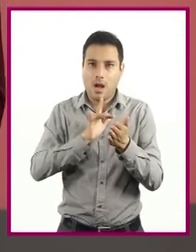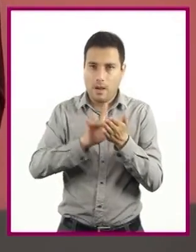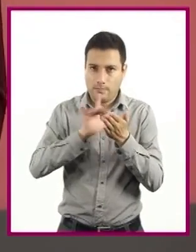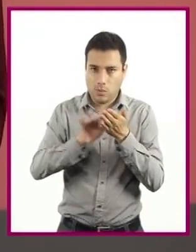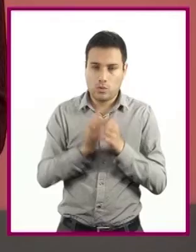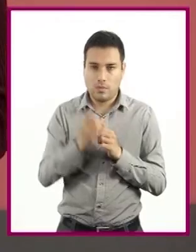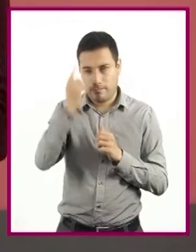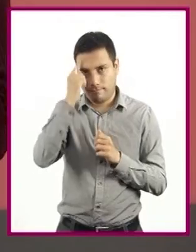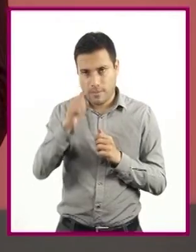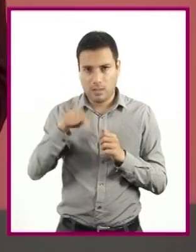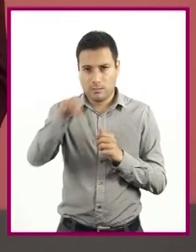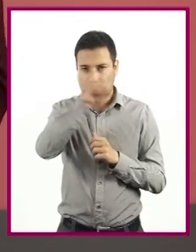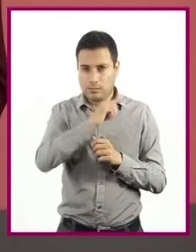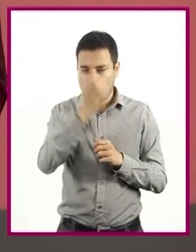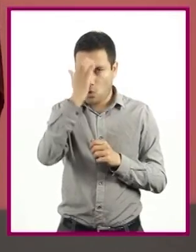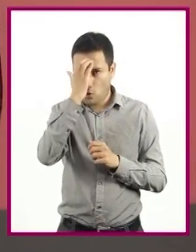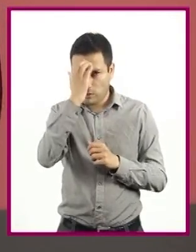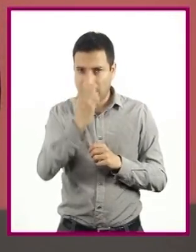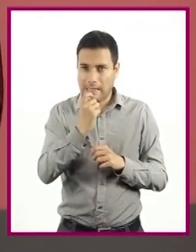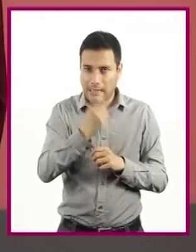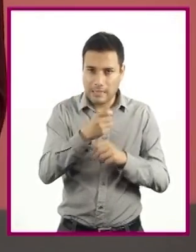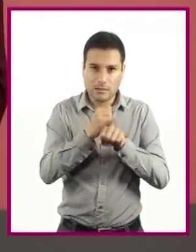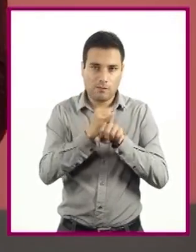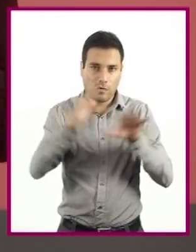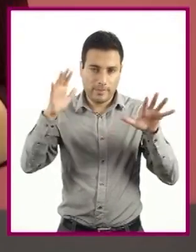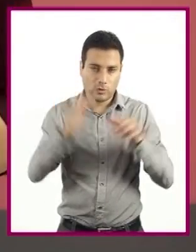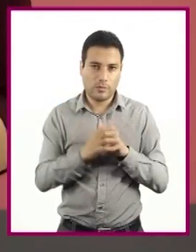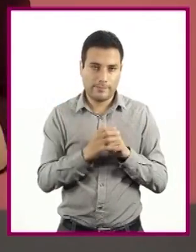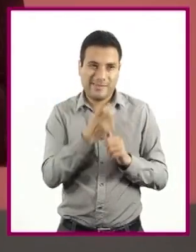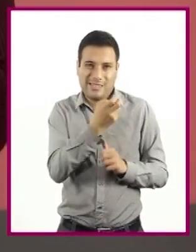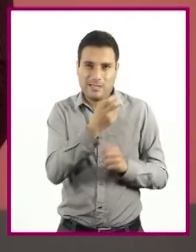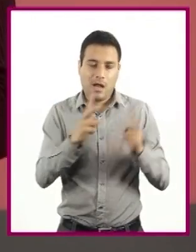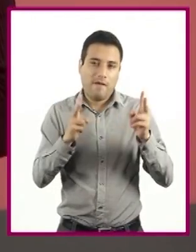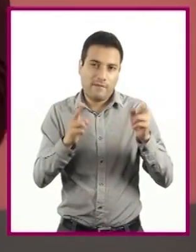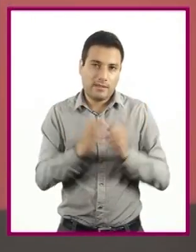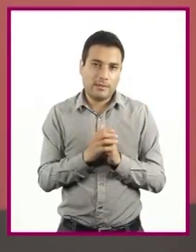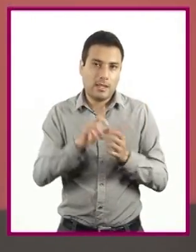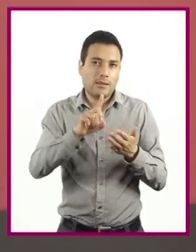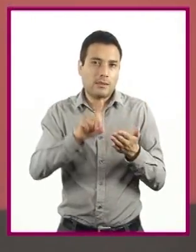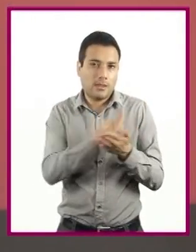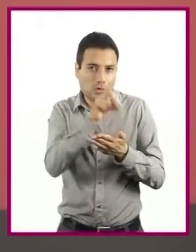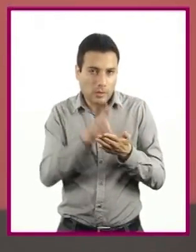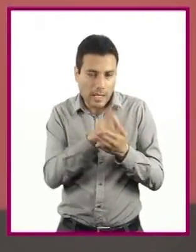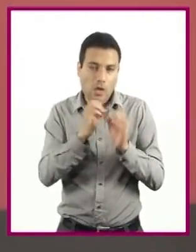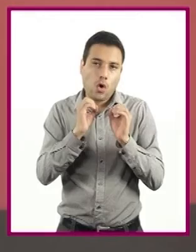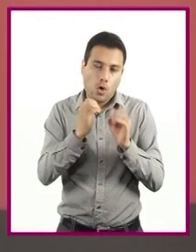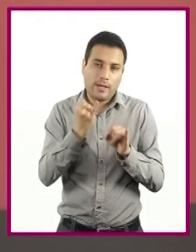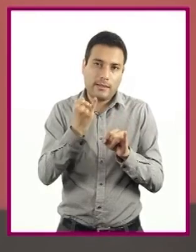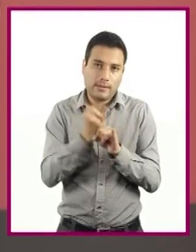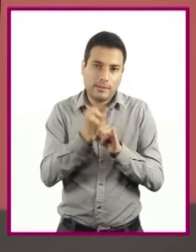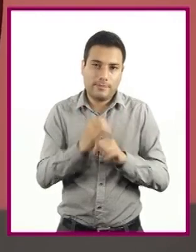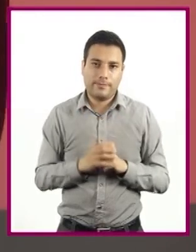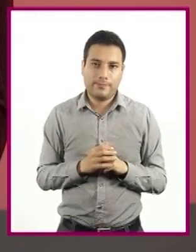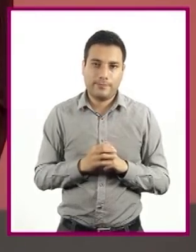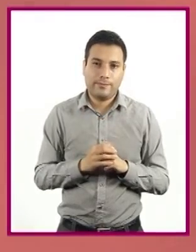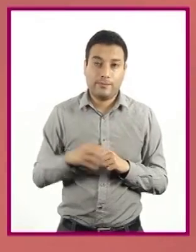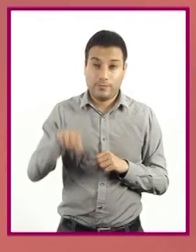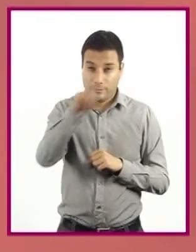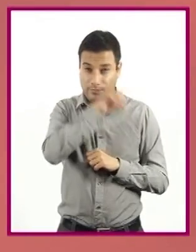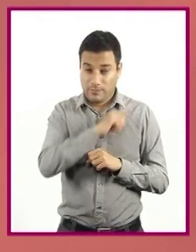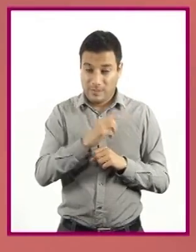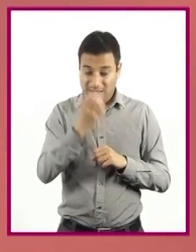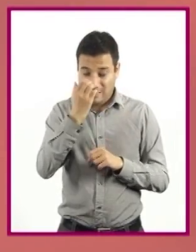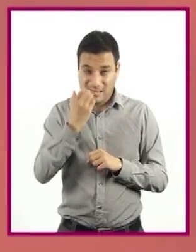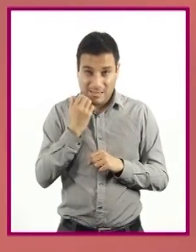en el proceso de búsqueda de información sobre cierto proverbio en diccionarios o Internet. Para comprender un